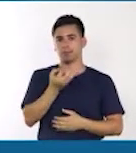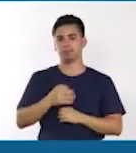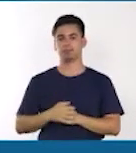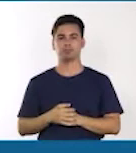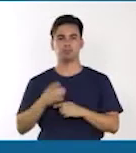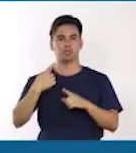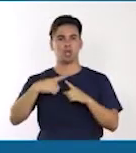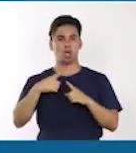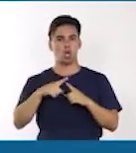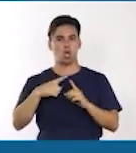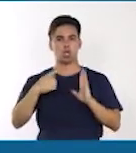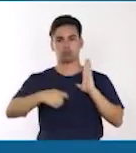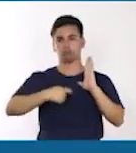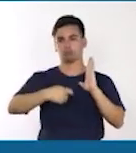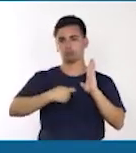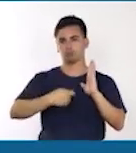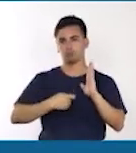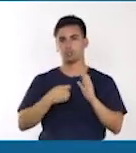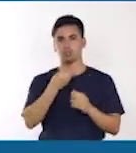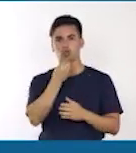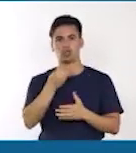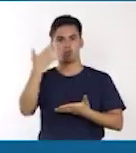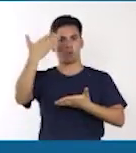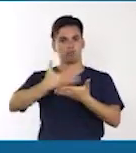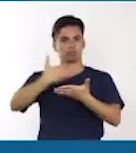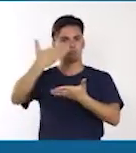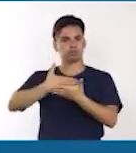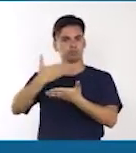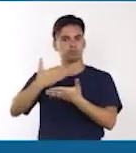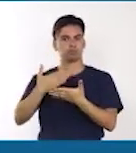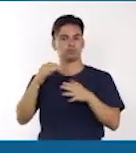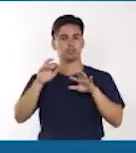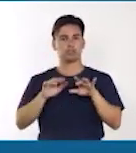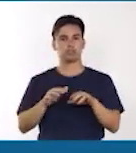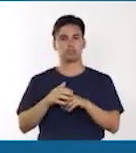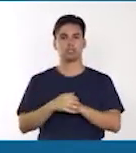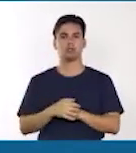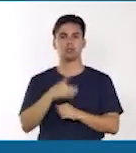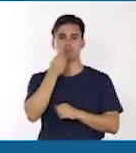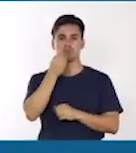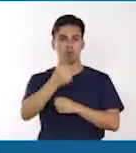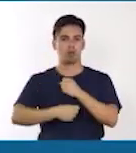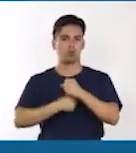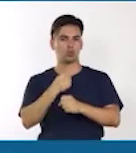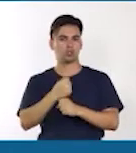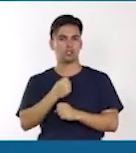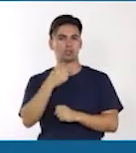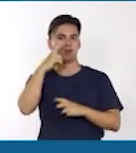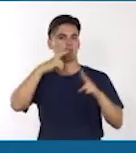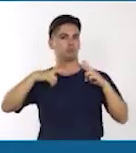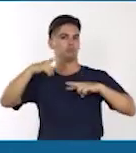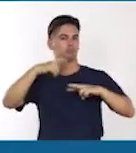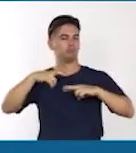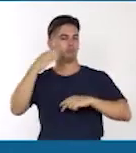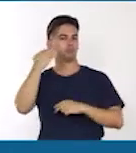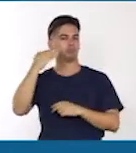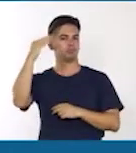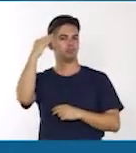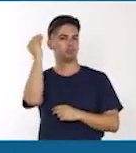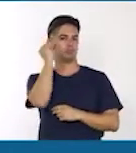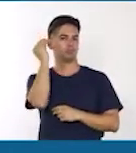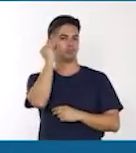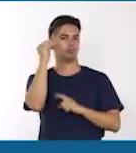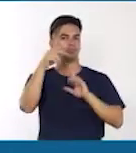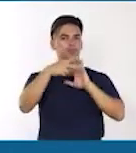aparecen documentos que pueden ser descargados y que ustedes pueden utilizar